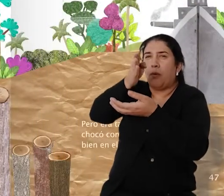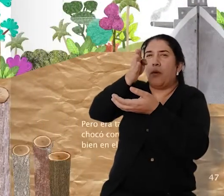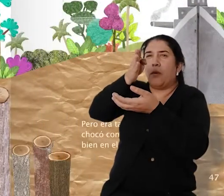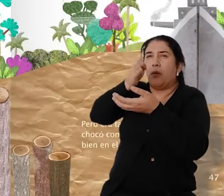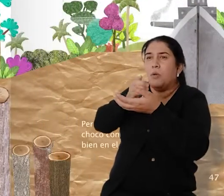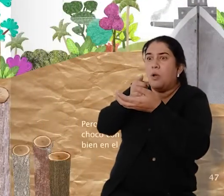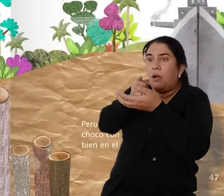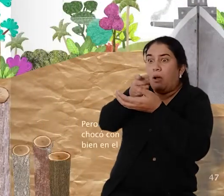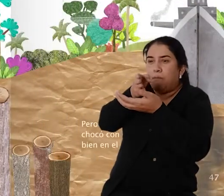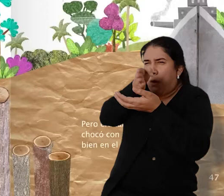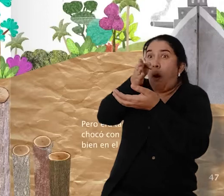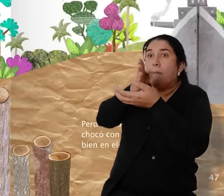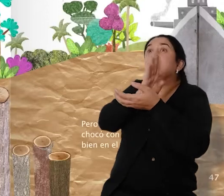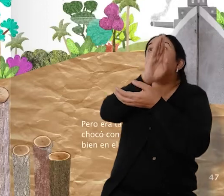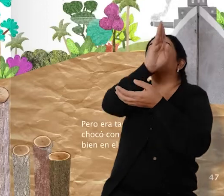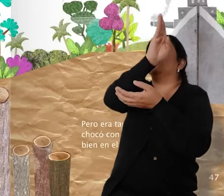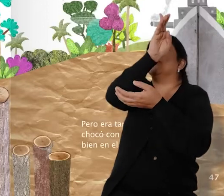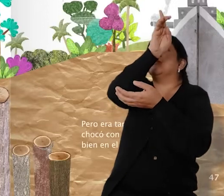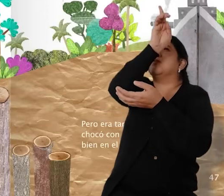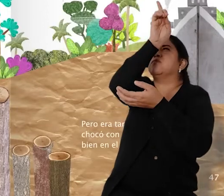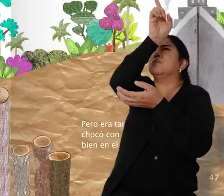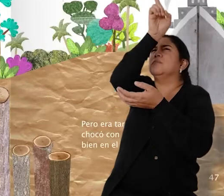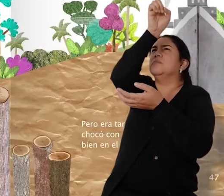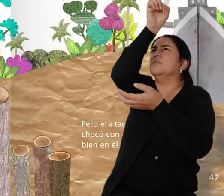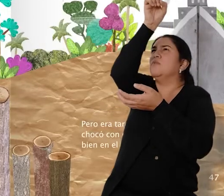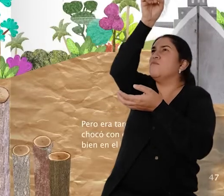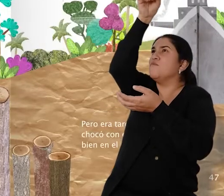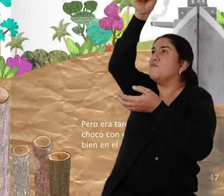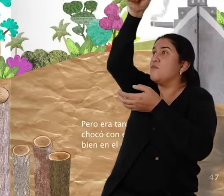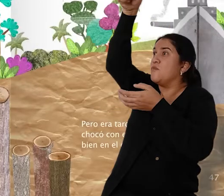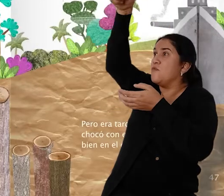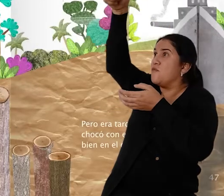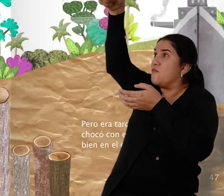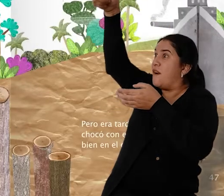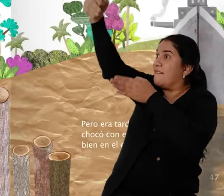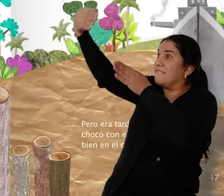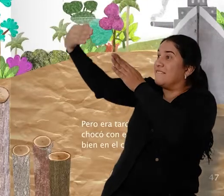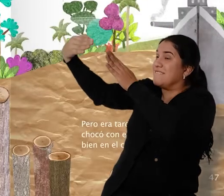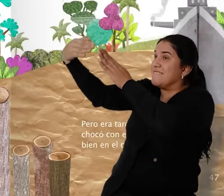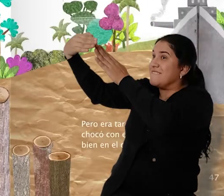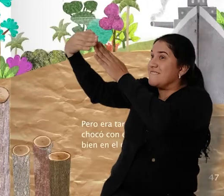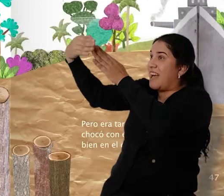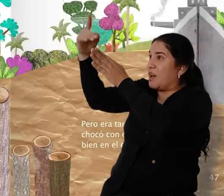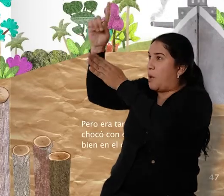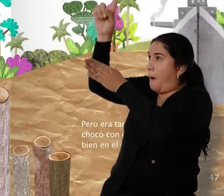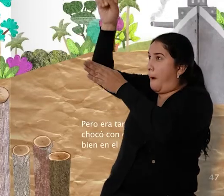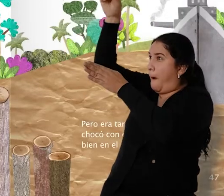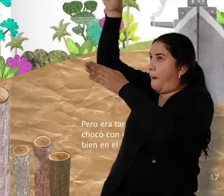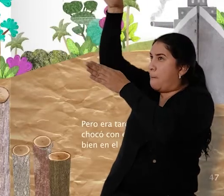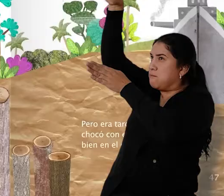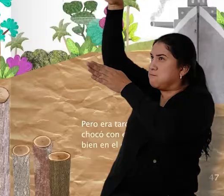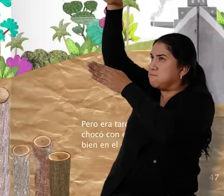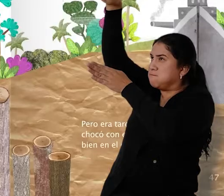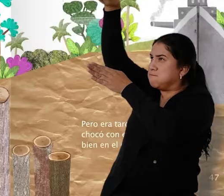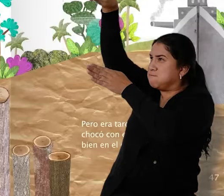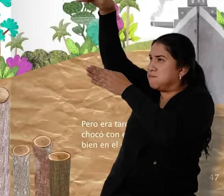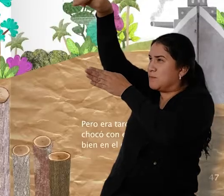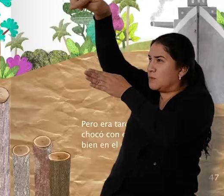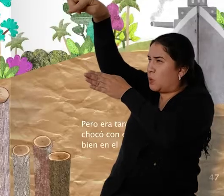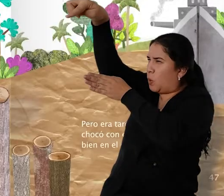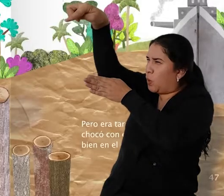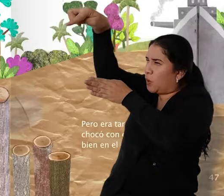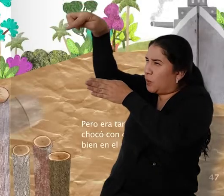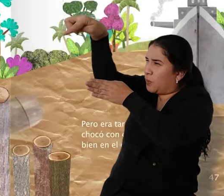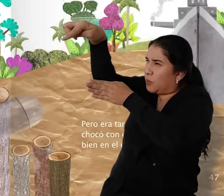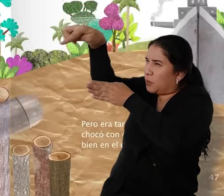Los yacarés soltaron y el torpedo vino a flor de agua. En menos del tiempo que se necesita para contarlo, el